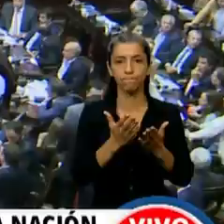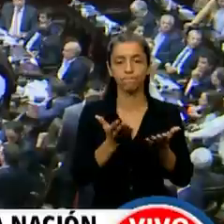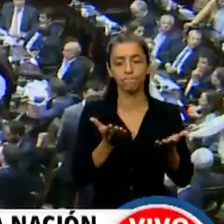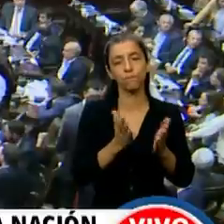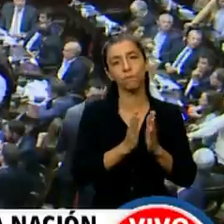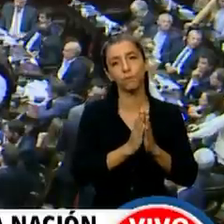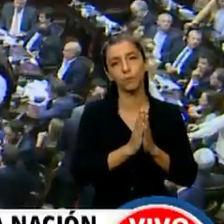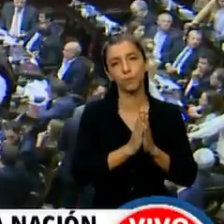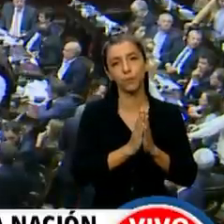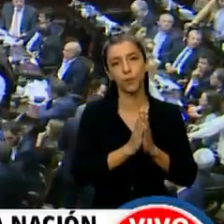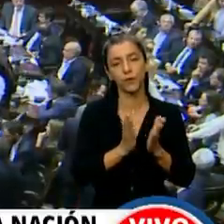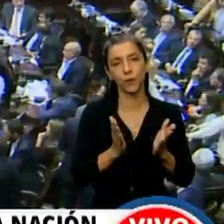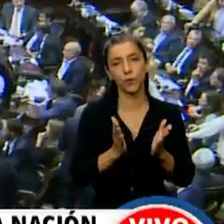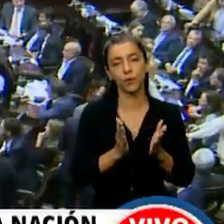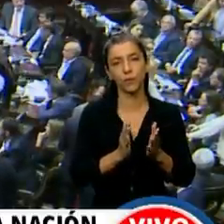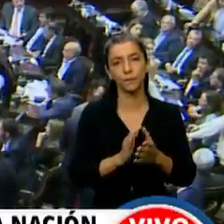y por favor